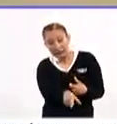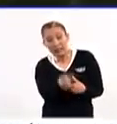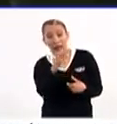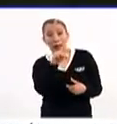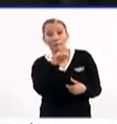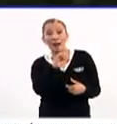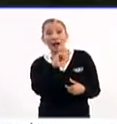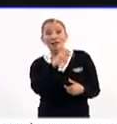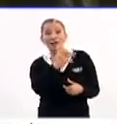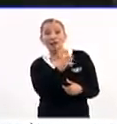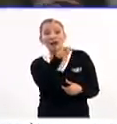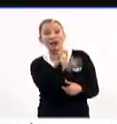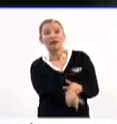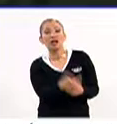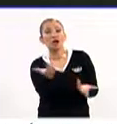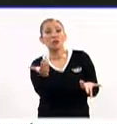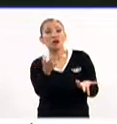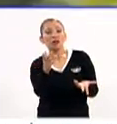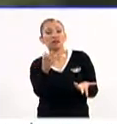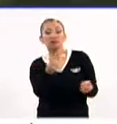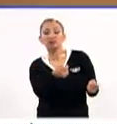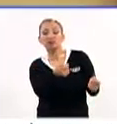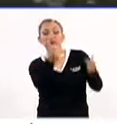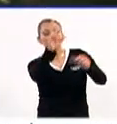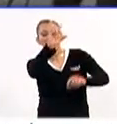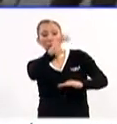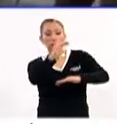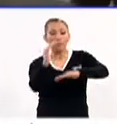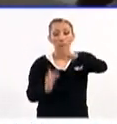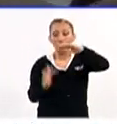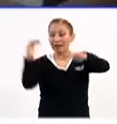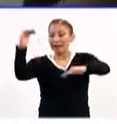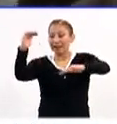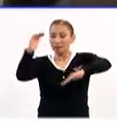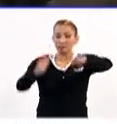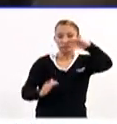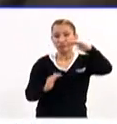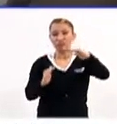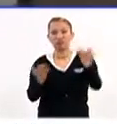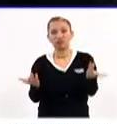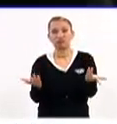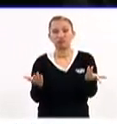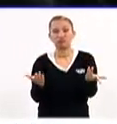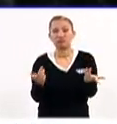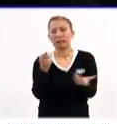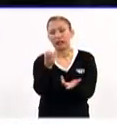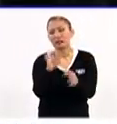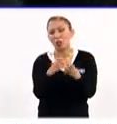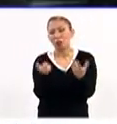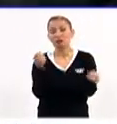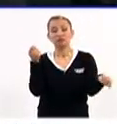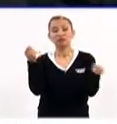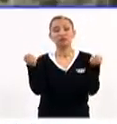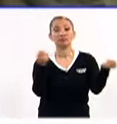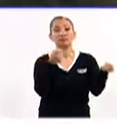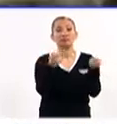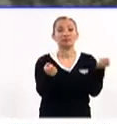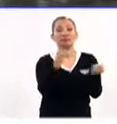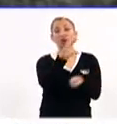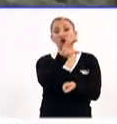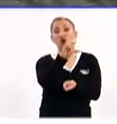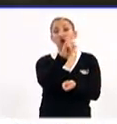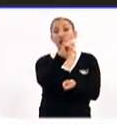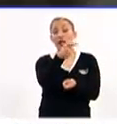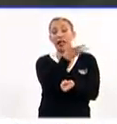de Malinche, esa figura es execrada y marginada. Eso es una forma de dominación colonial